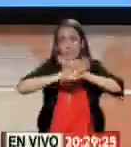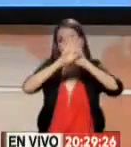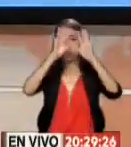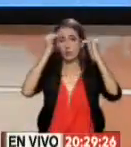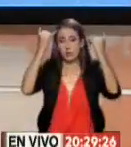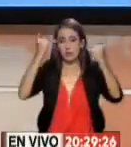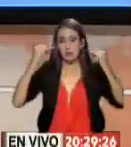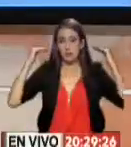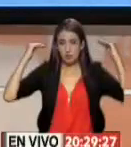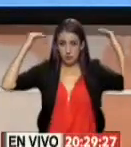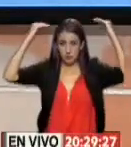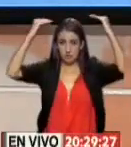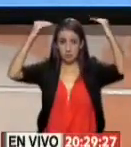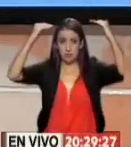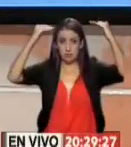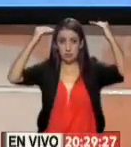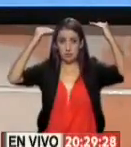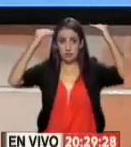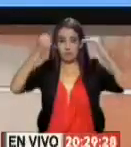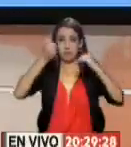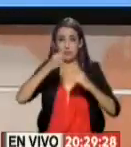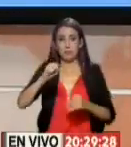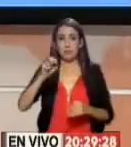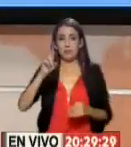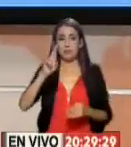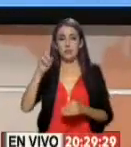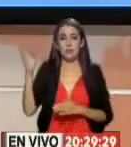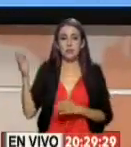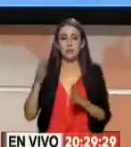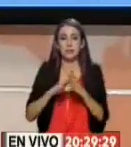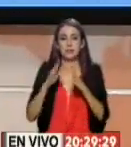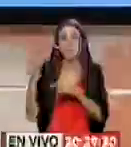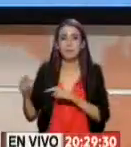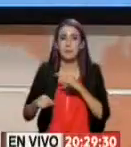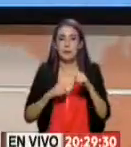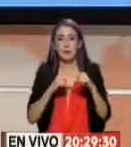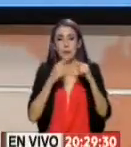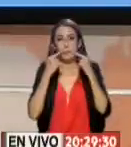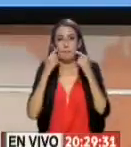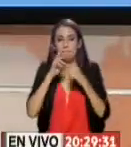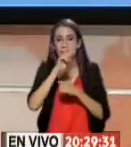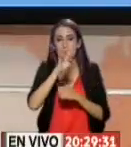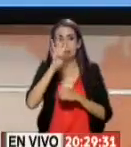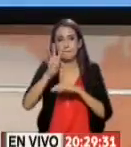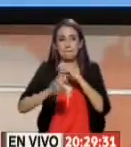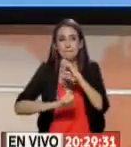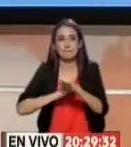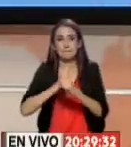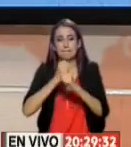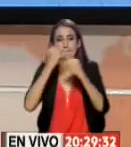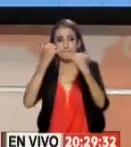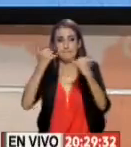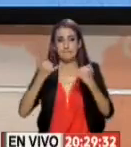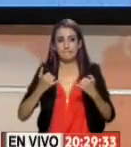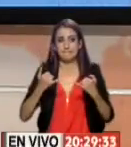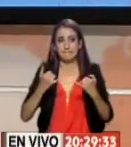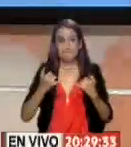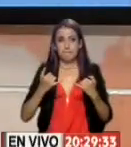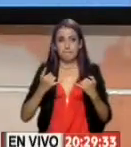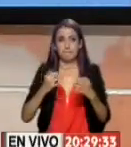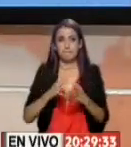Sur, en la ciudad del Quito, en la ciudad de Quito, precisamente para celebrar estos 24 años de la guerra del